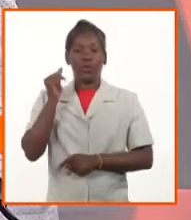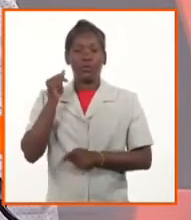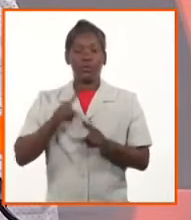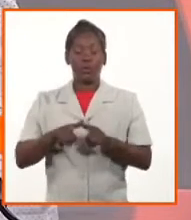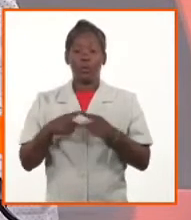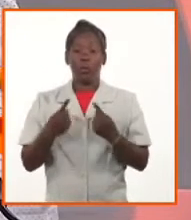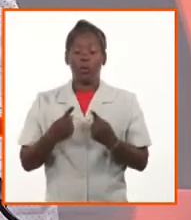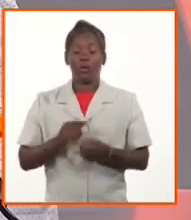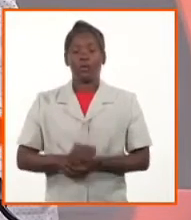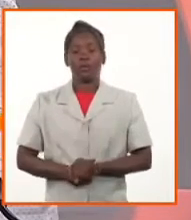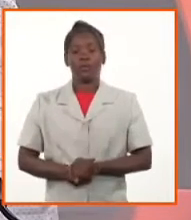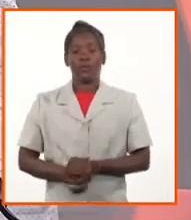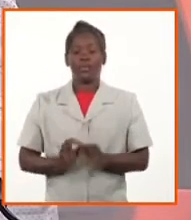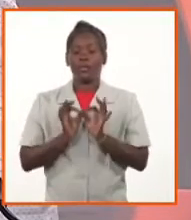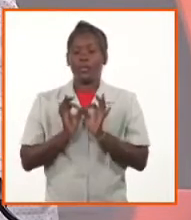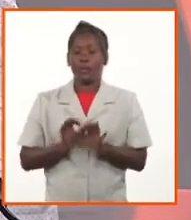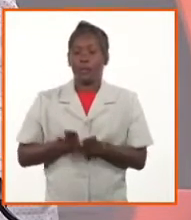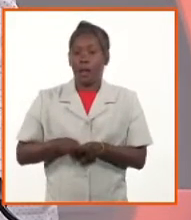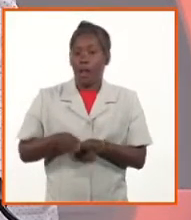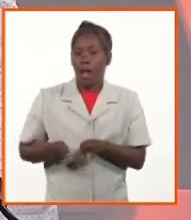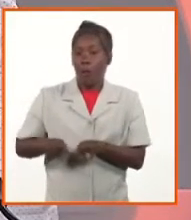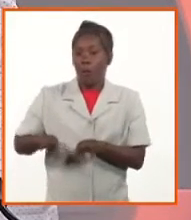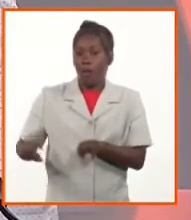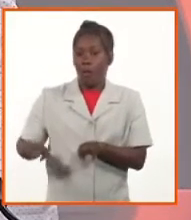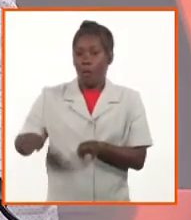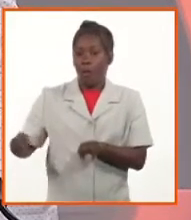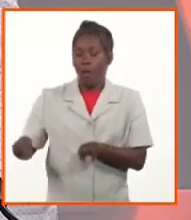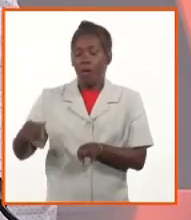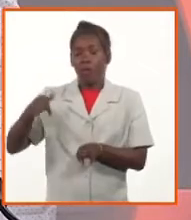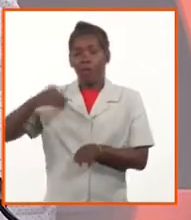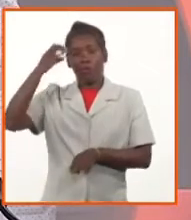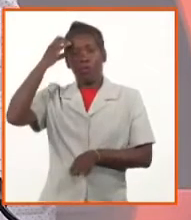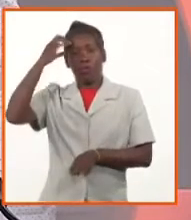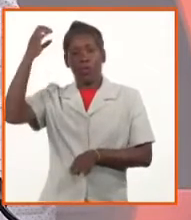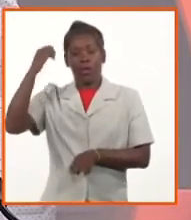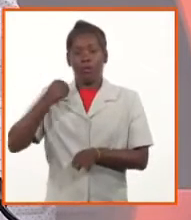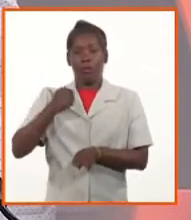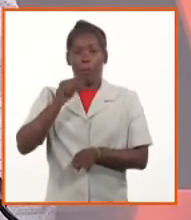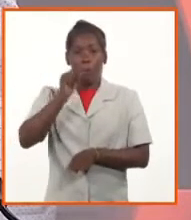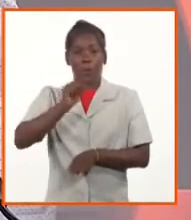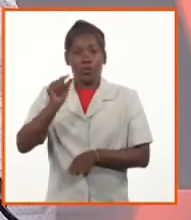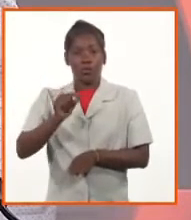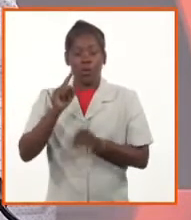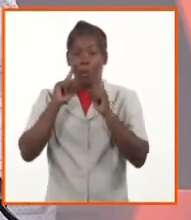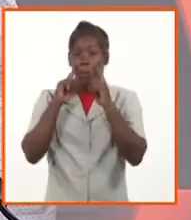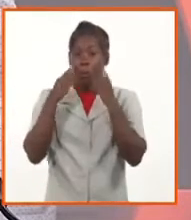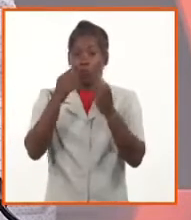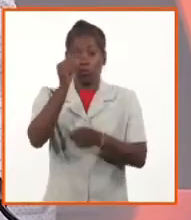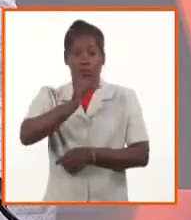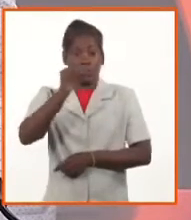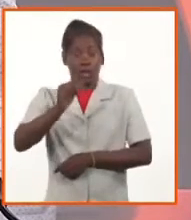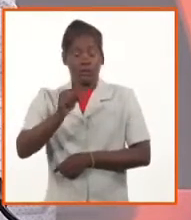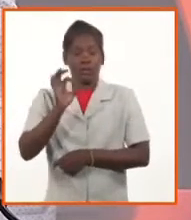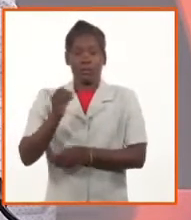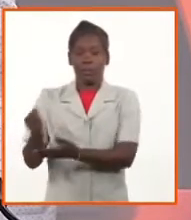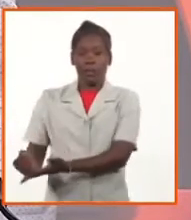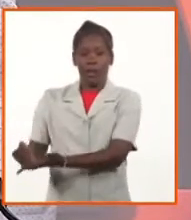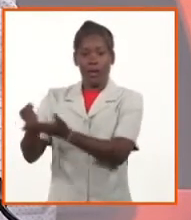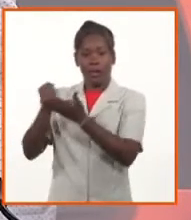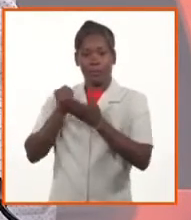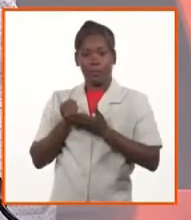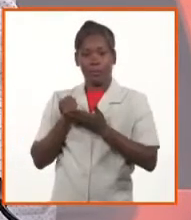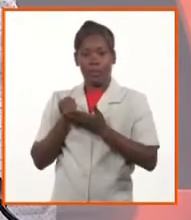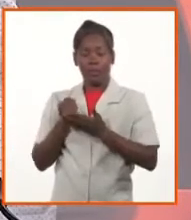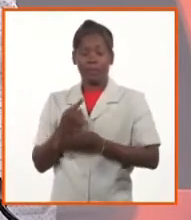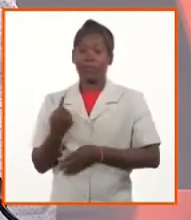compañía que hemos tenido de las principales autoridades de este país. La asociación nace en el